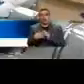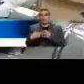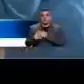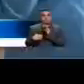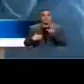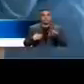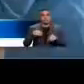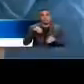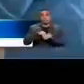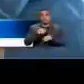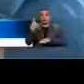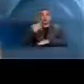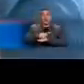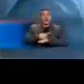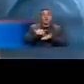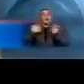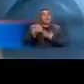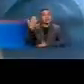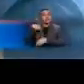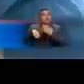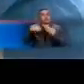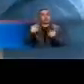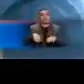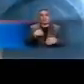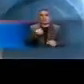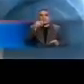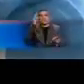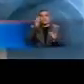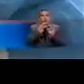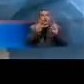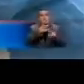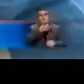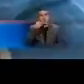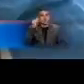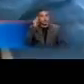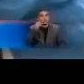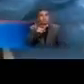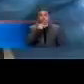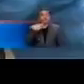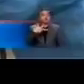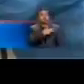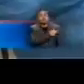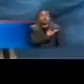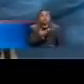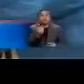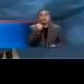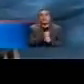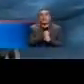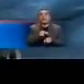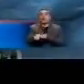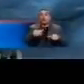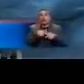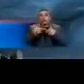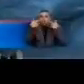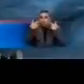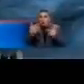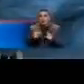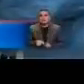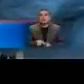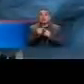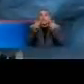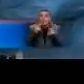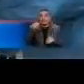coronavirus en una jornada histórica y esperanzadora. Principalmente la reciben quienes han laborado en el área de cuidados intensivos y